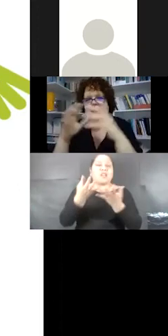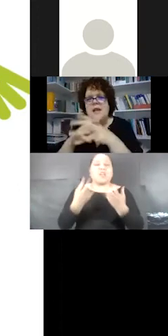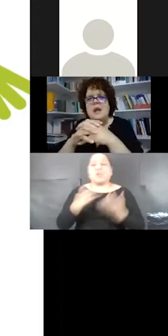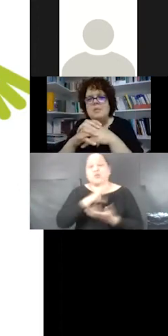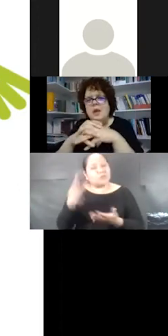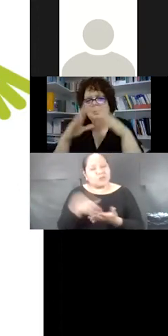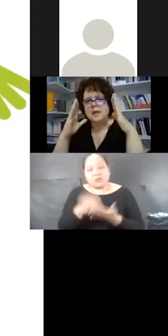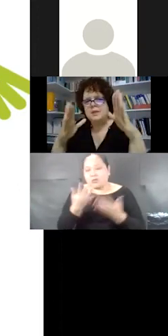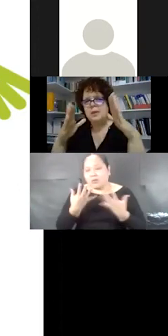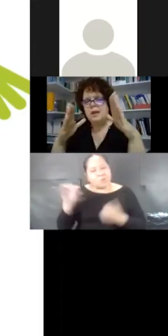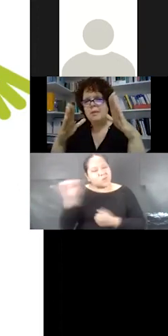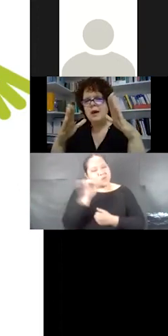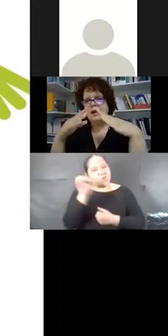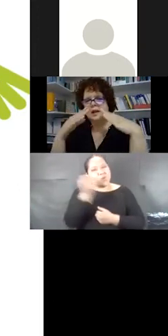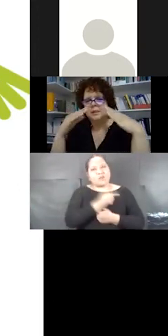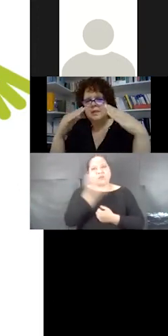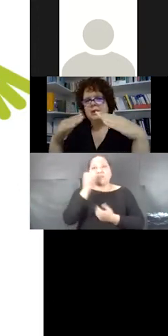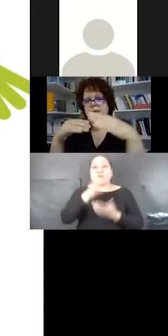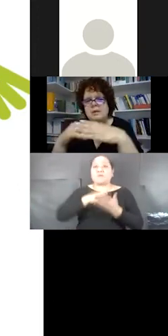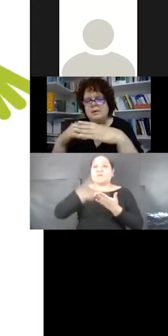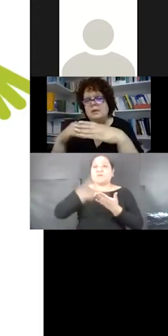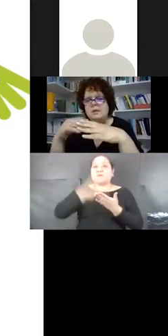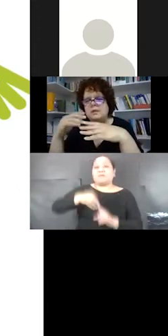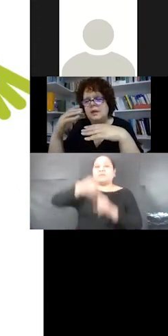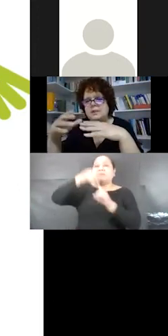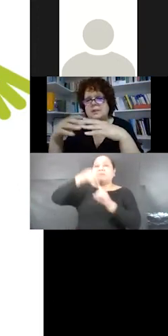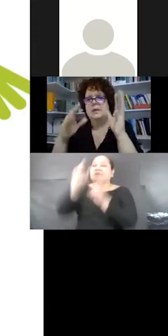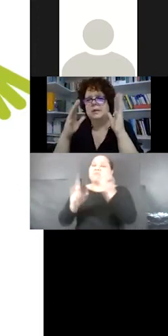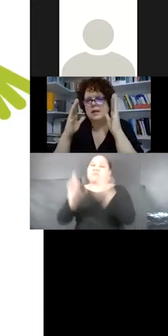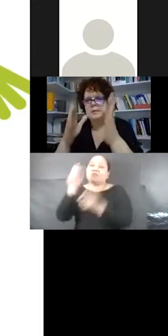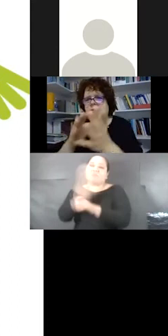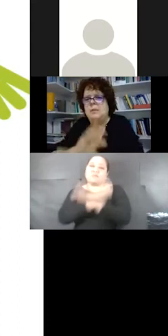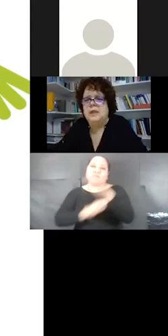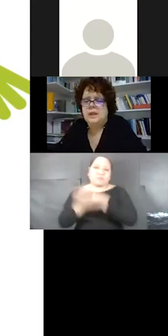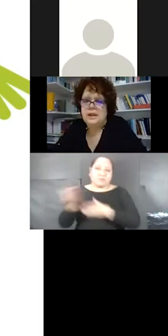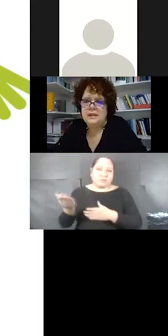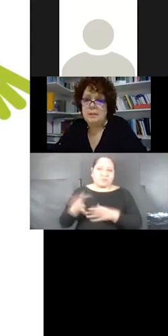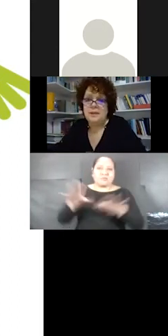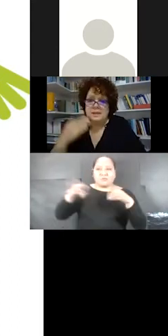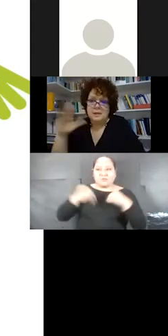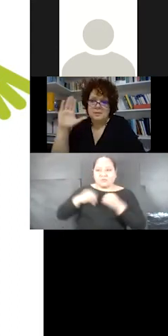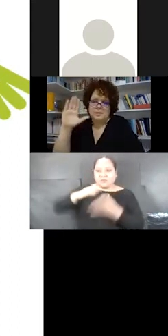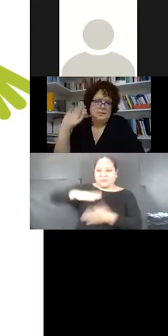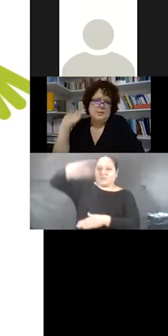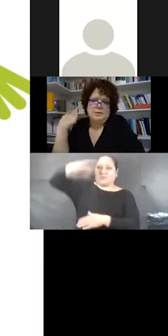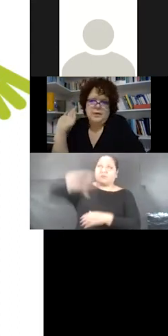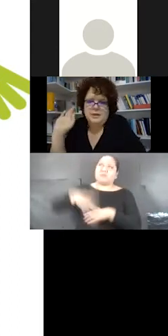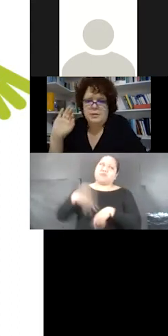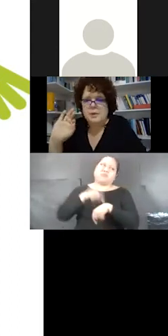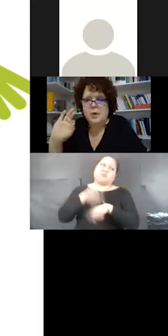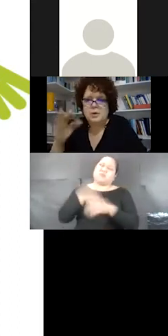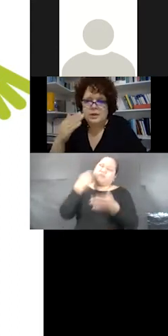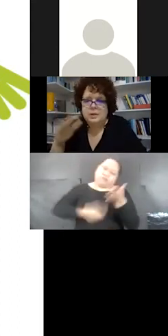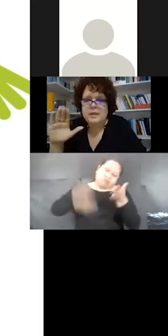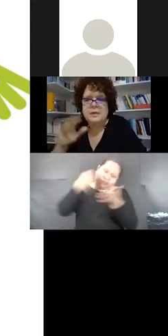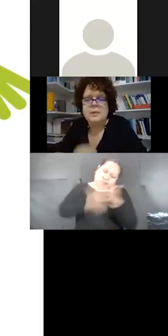¿no? Pero porque es un programa especial sobre personas con discapacidad, aceptaron poner después de tiempo, no fue de un